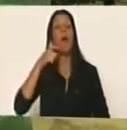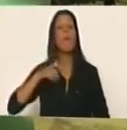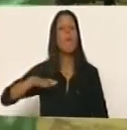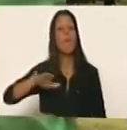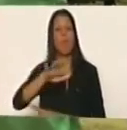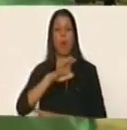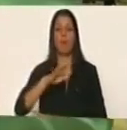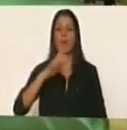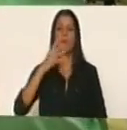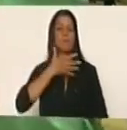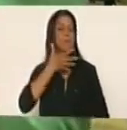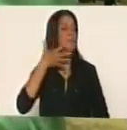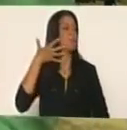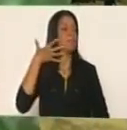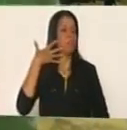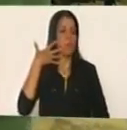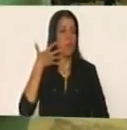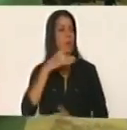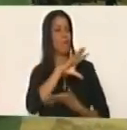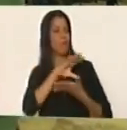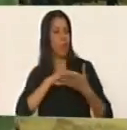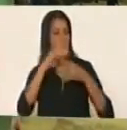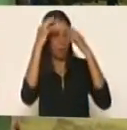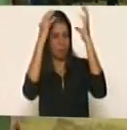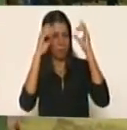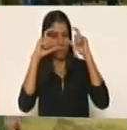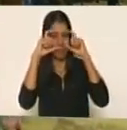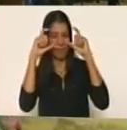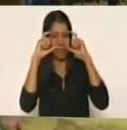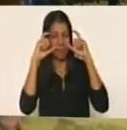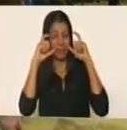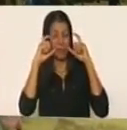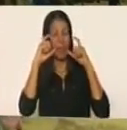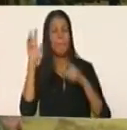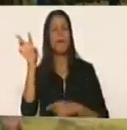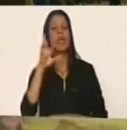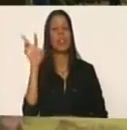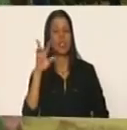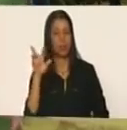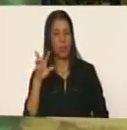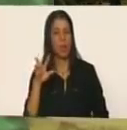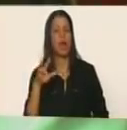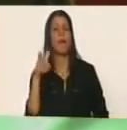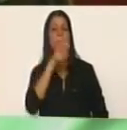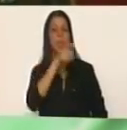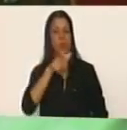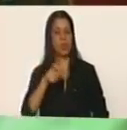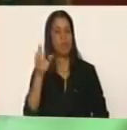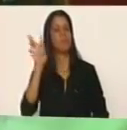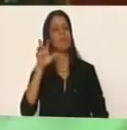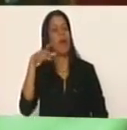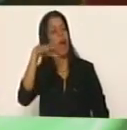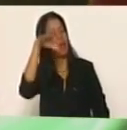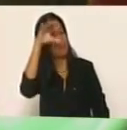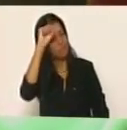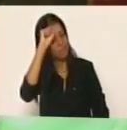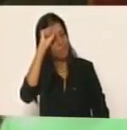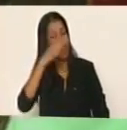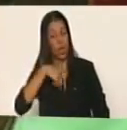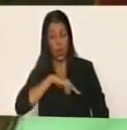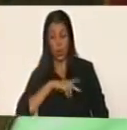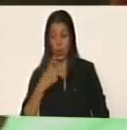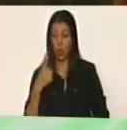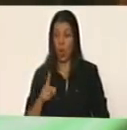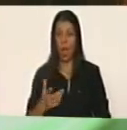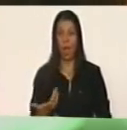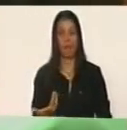honor a estas palabras de Einstein y ha sacado lo mejor de sí en un momento de crisis, ha sido el venezolano. Y yo creo que de eso tenemos nosotros